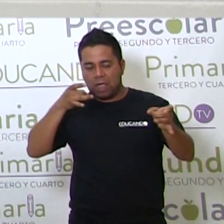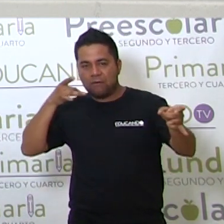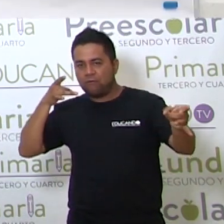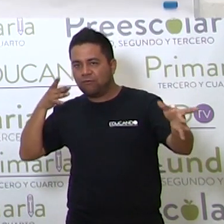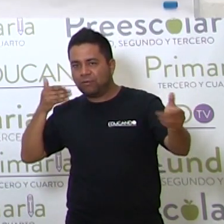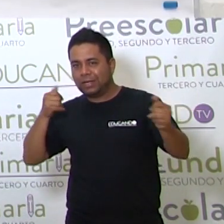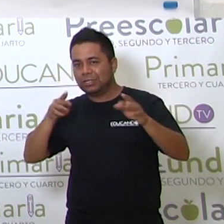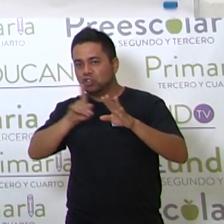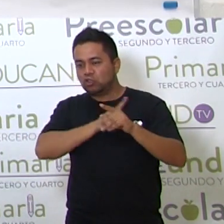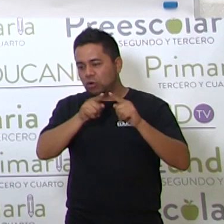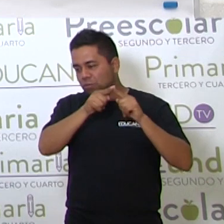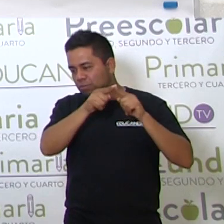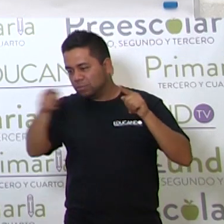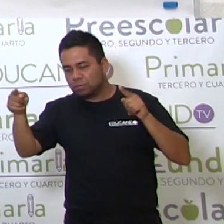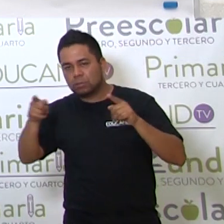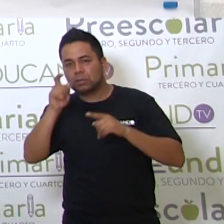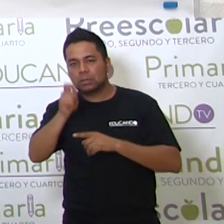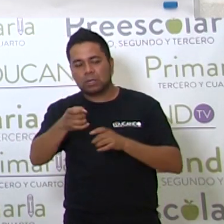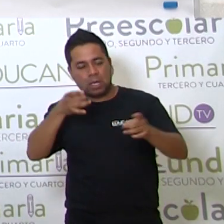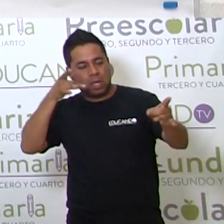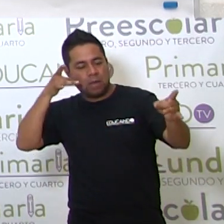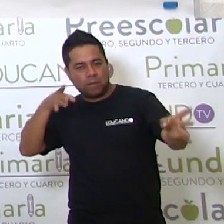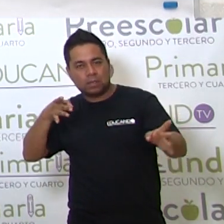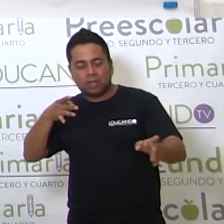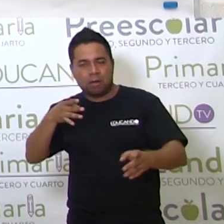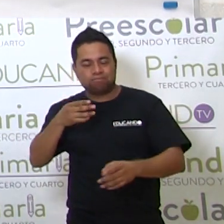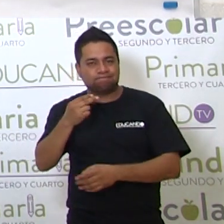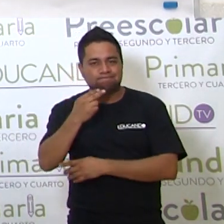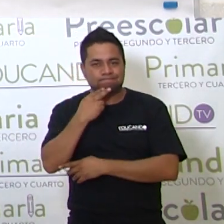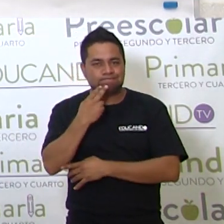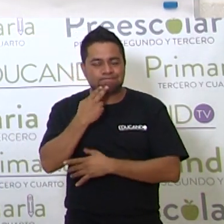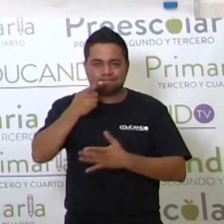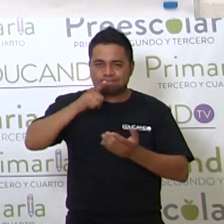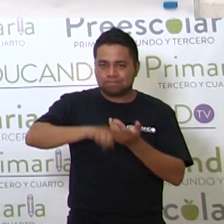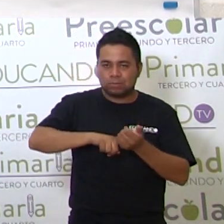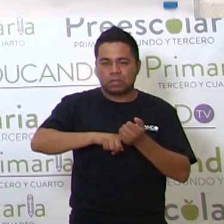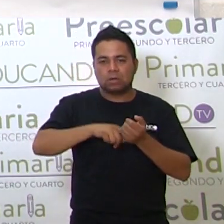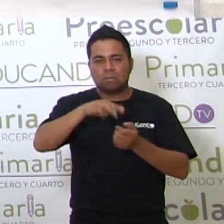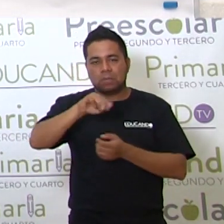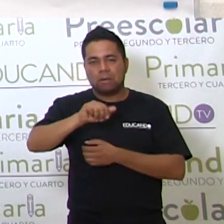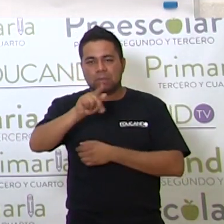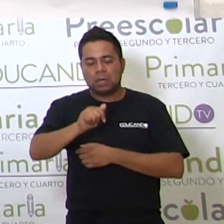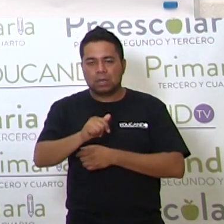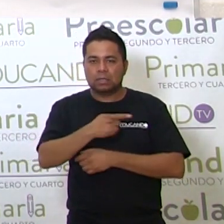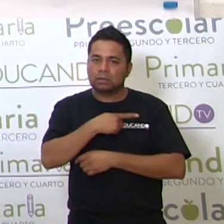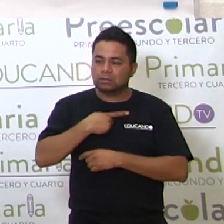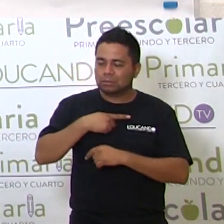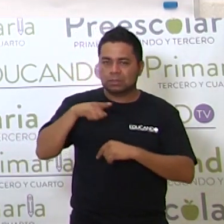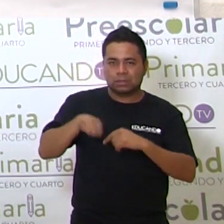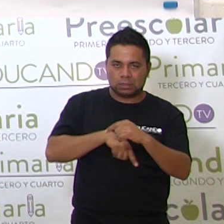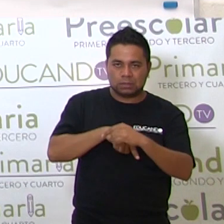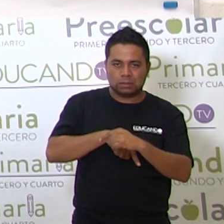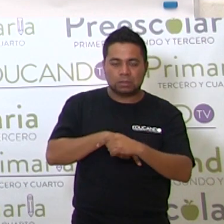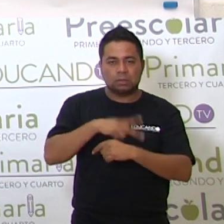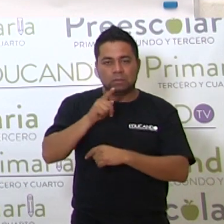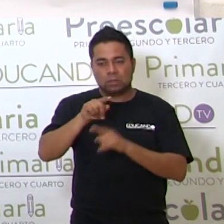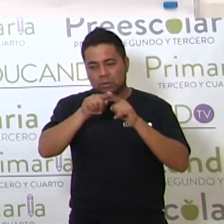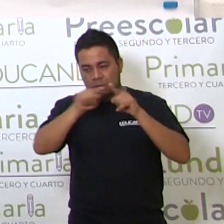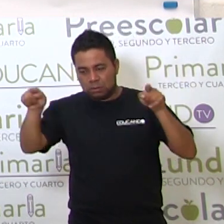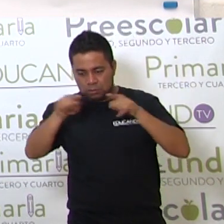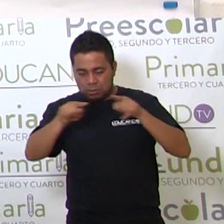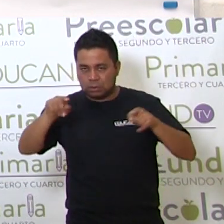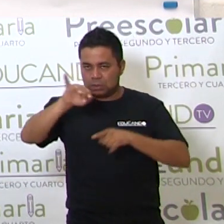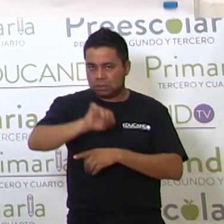razón. Las flechas casi no se usan en los mapas conceptuales. Hay que evadir las flechas. Pero las líneas sí. ¿Por